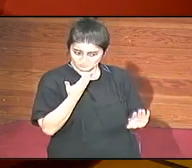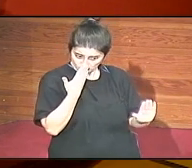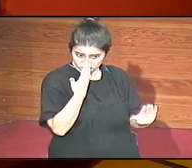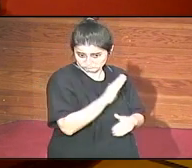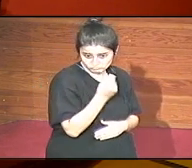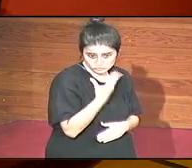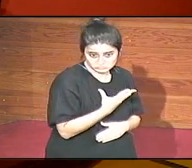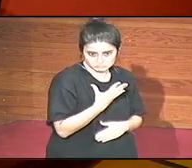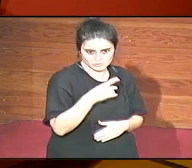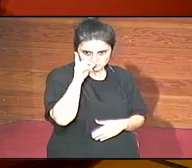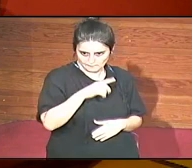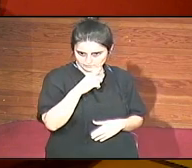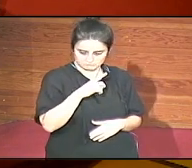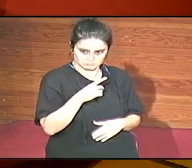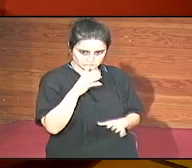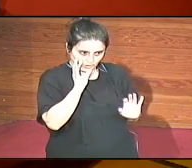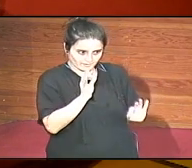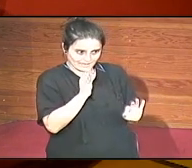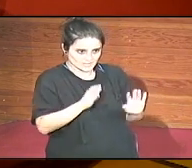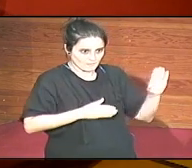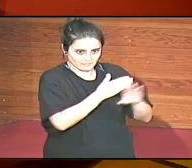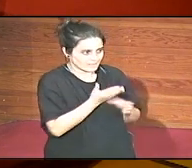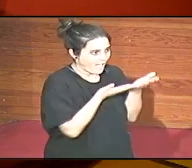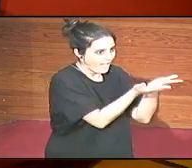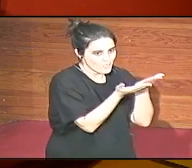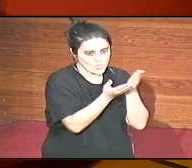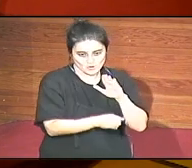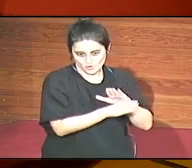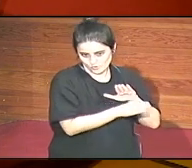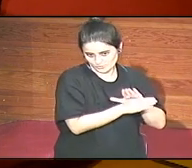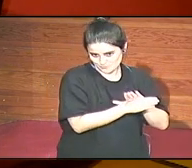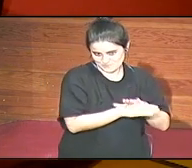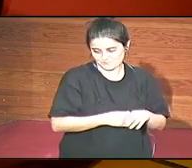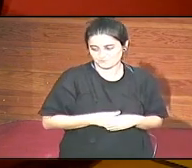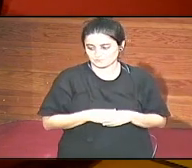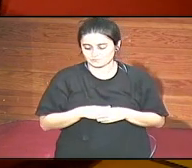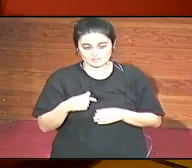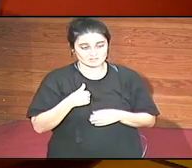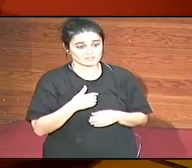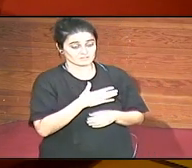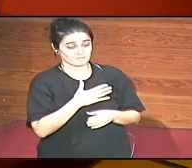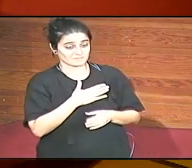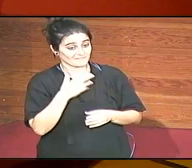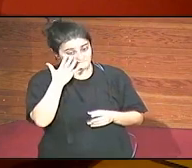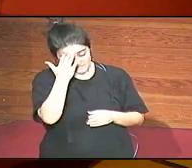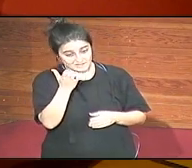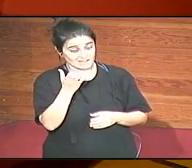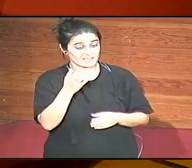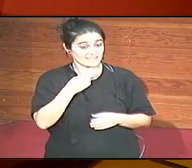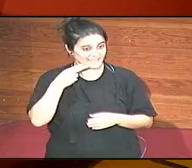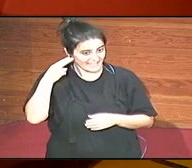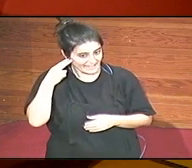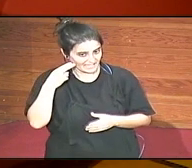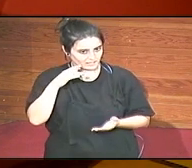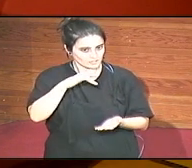demás recuerdo por ejemplo en nigeria en nigeria y en el centro hay una cuestión de yihadismo pérez hay una